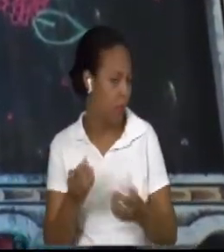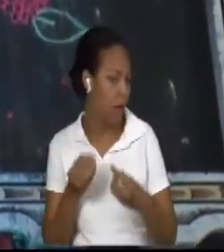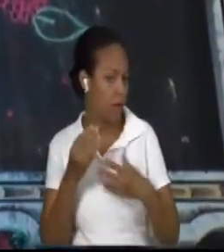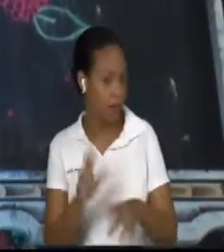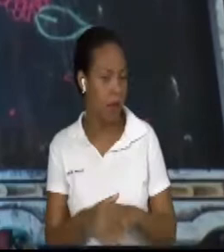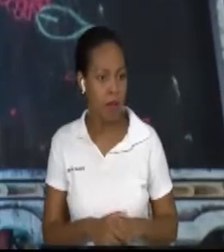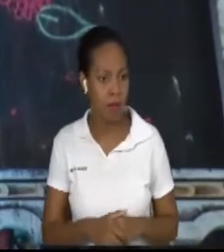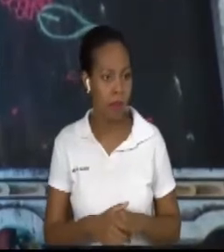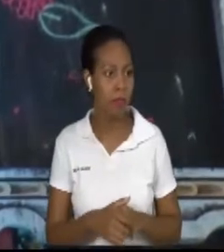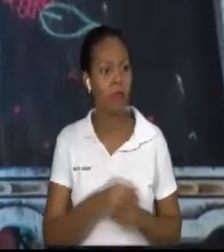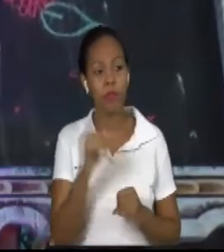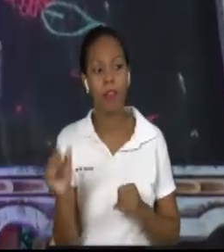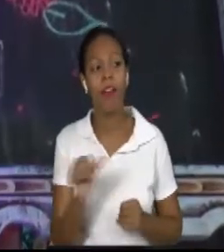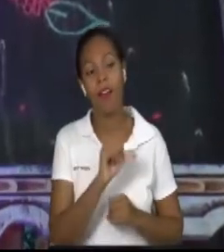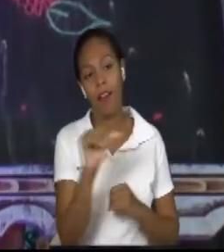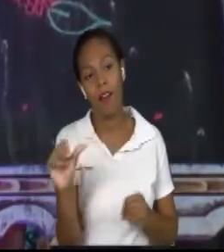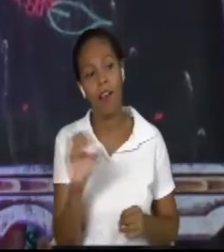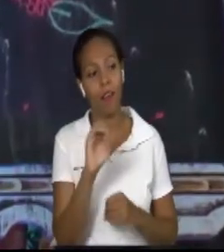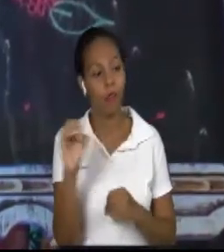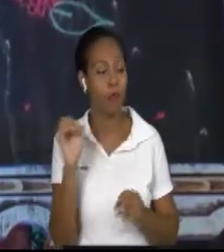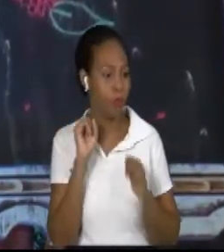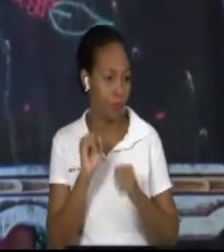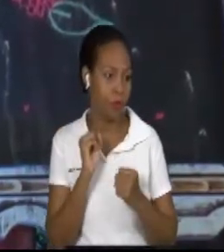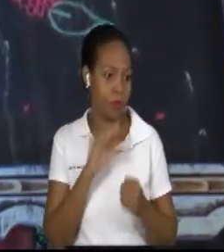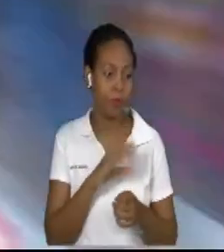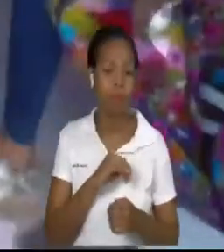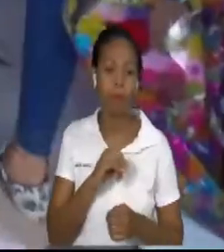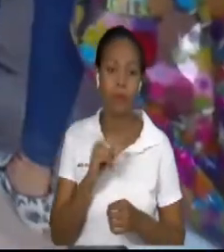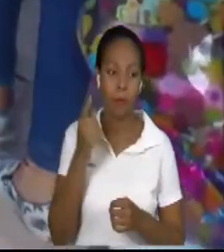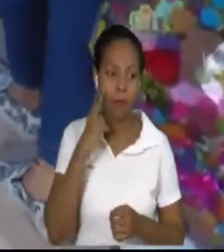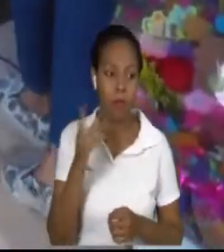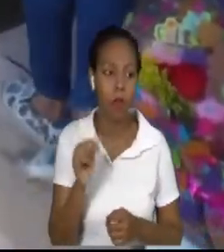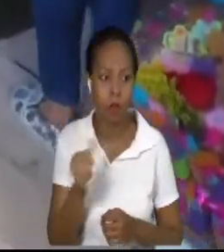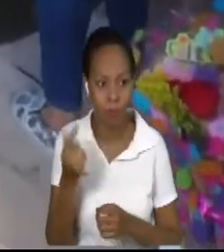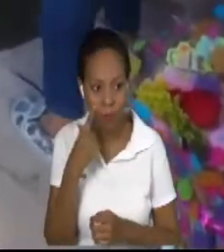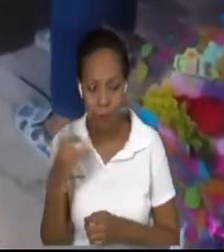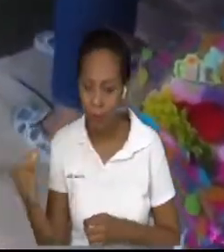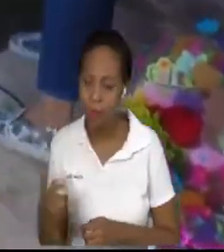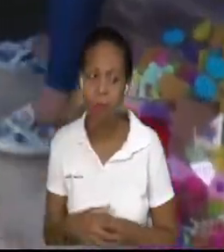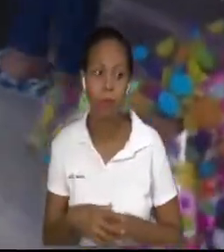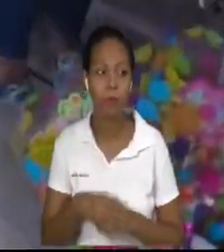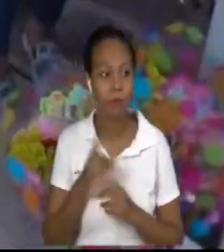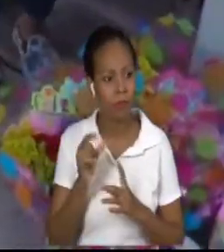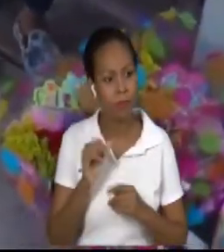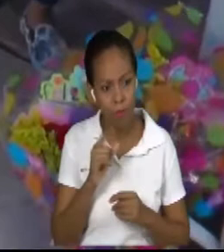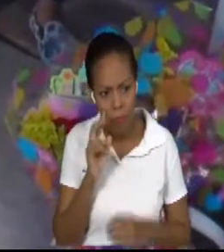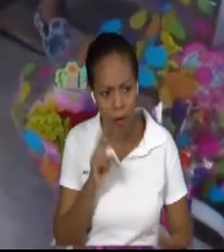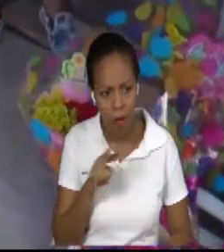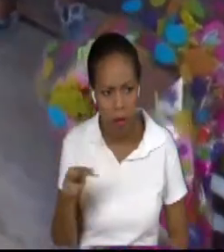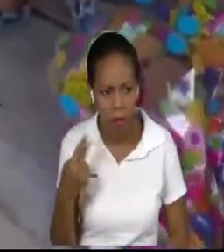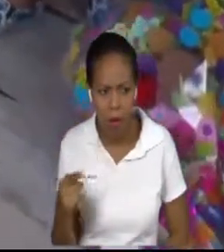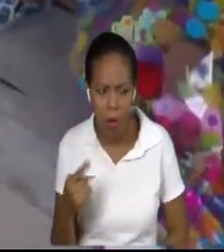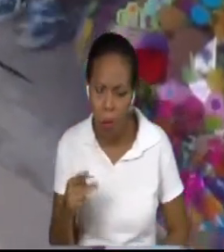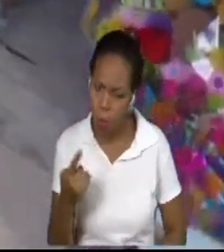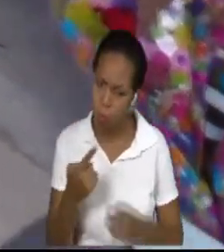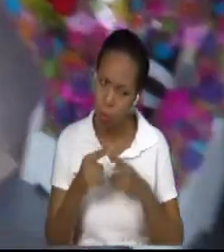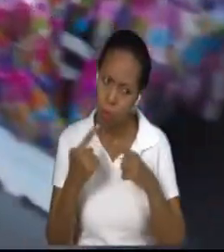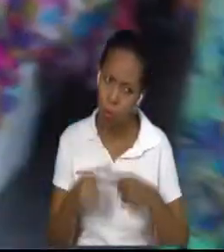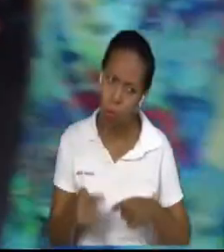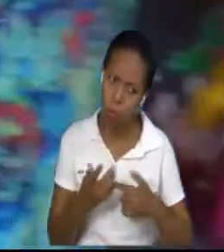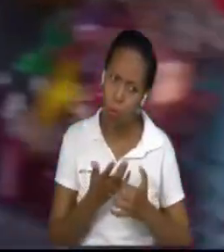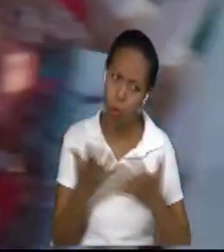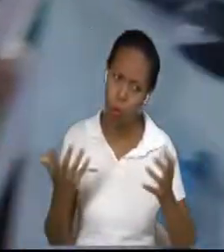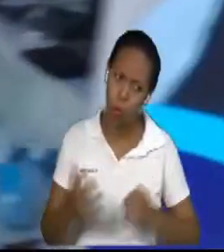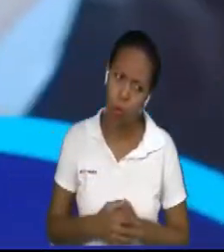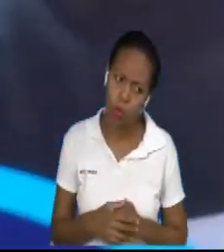todas nuestras mamitas. Entonces aquí nos encontramos en otro de los dos stands en donde ustedes pueden encontrar diversidad de cosas. Vemos que aquí también